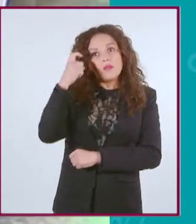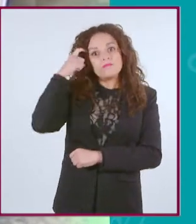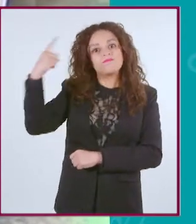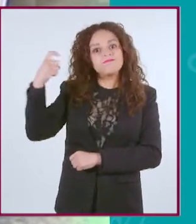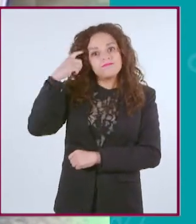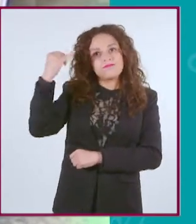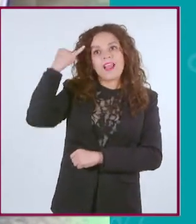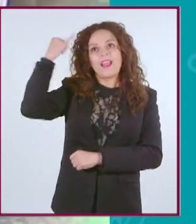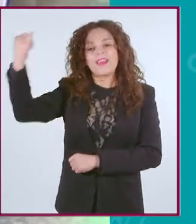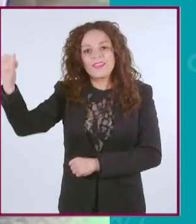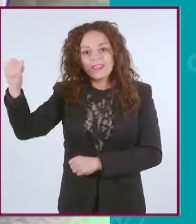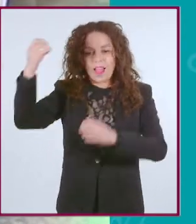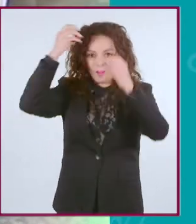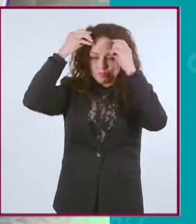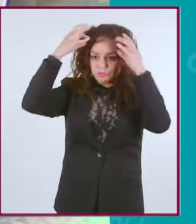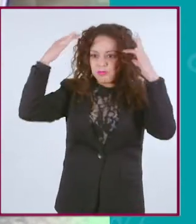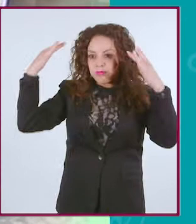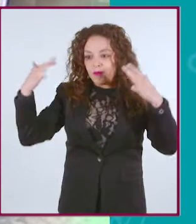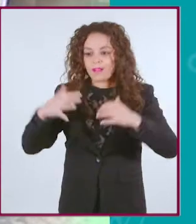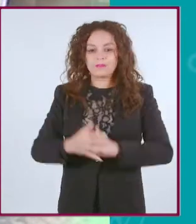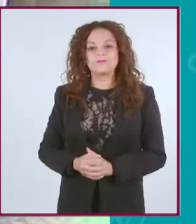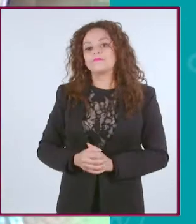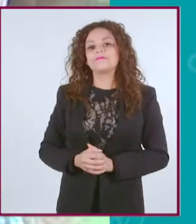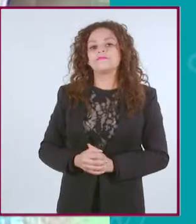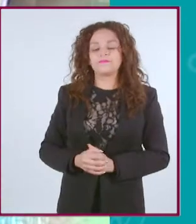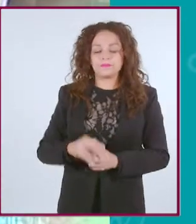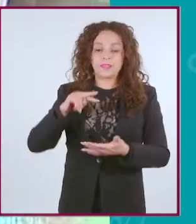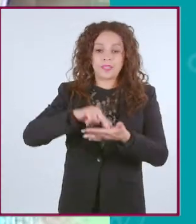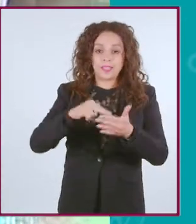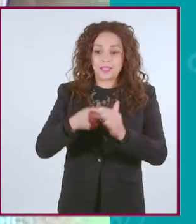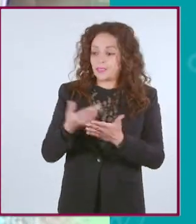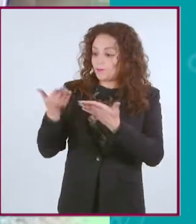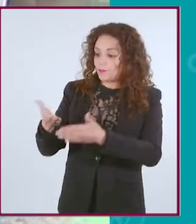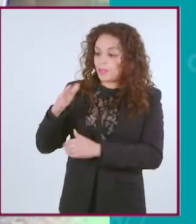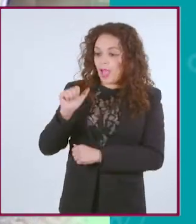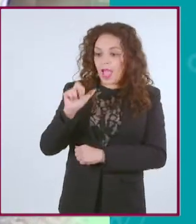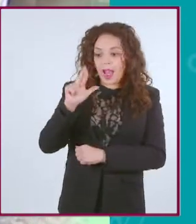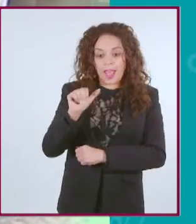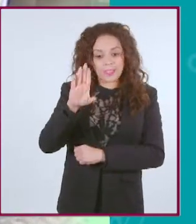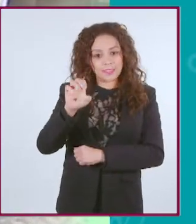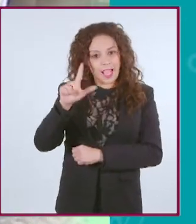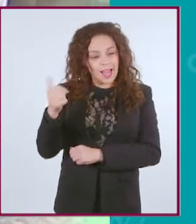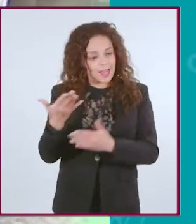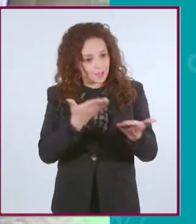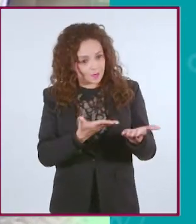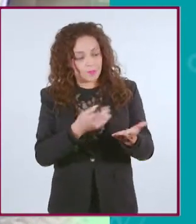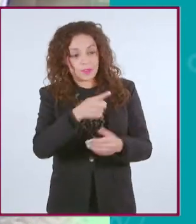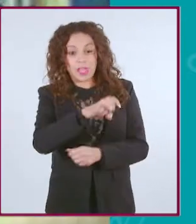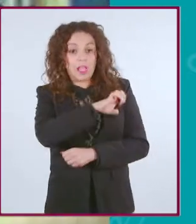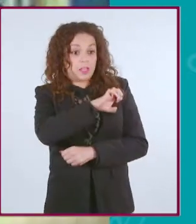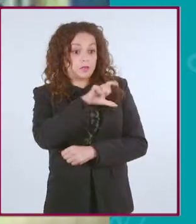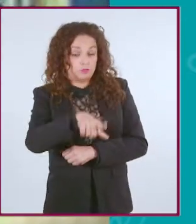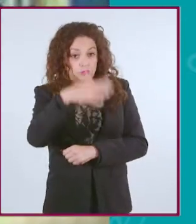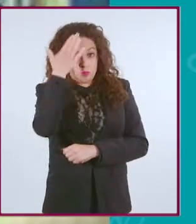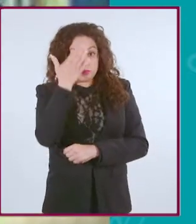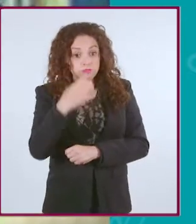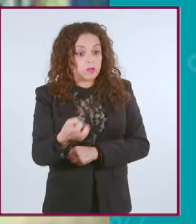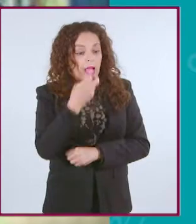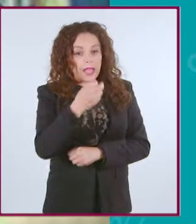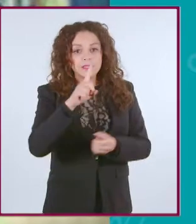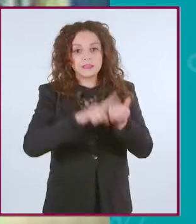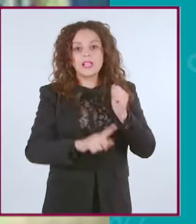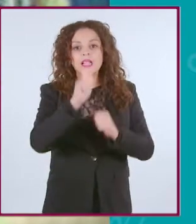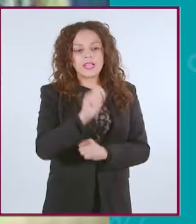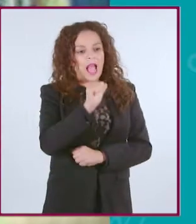Pero para esto tenemos aquí a la ingeniera Araceli Bernal, quien es especialista en todo este mundo de los acabados. Así que platíquenos un